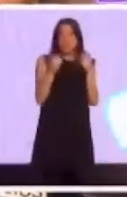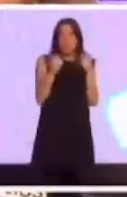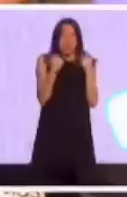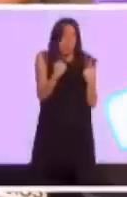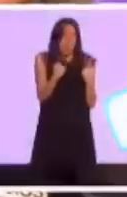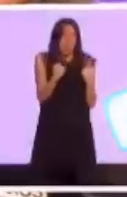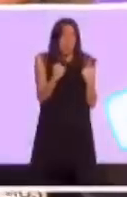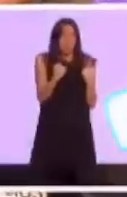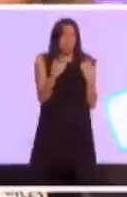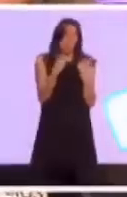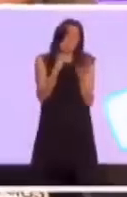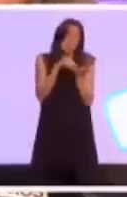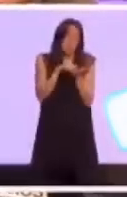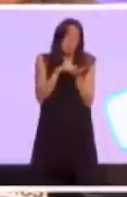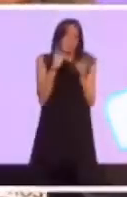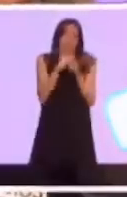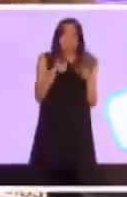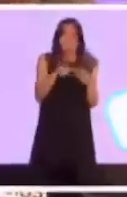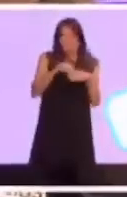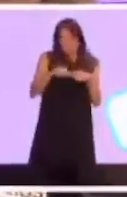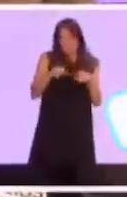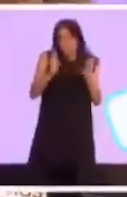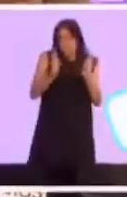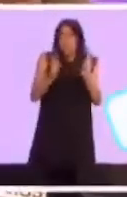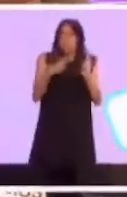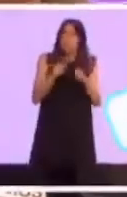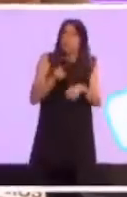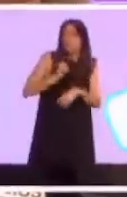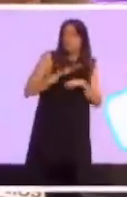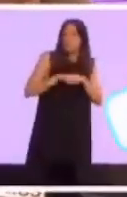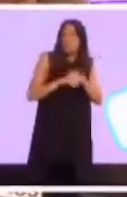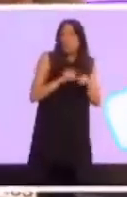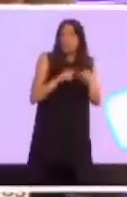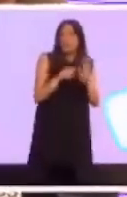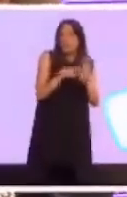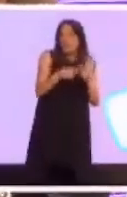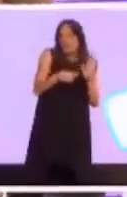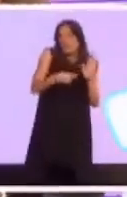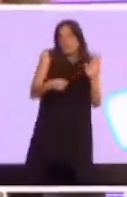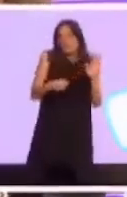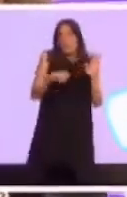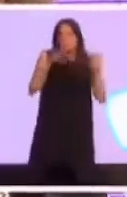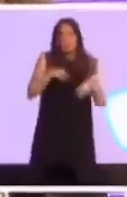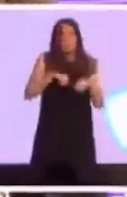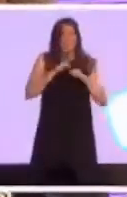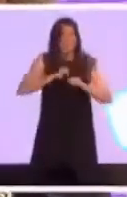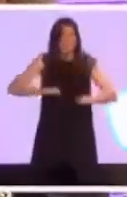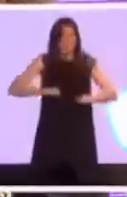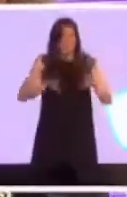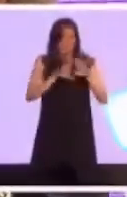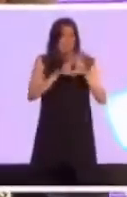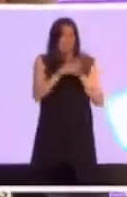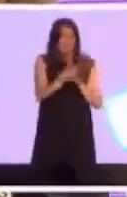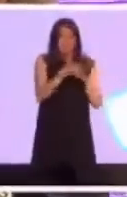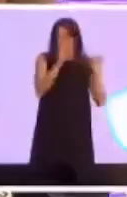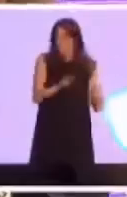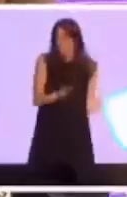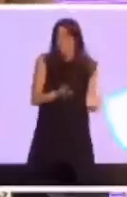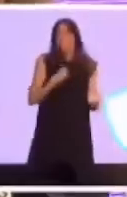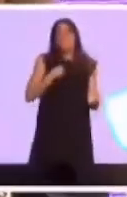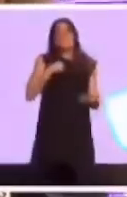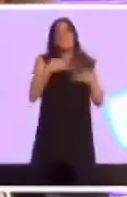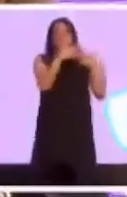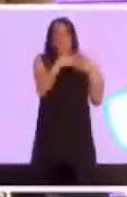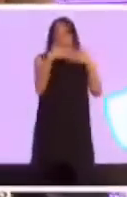muchas veces antidemocrático les permite para dar pasos atrás eso es lo que está haciendo Ayuso en la comunidad de Madrid eso es lo que hemos visto en